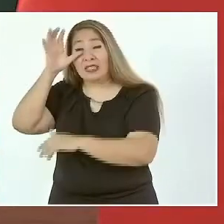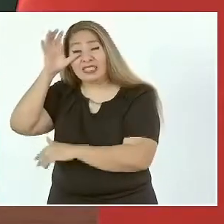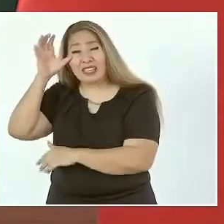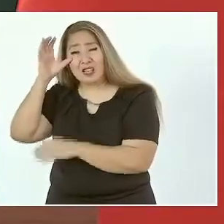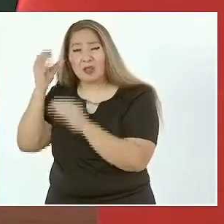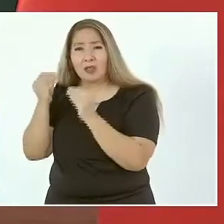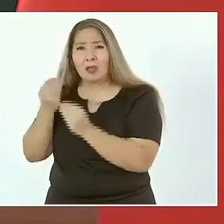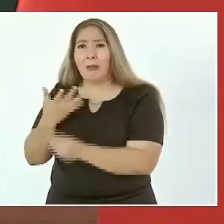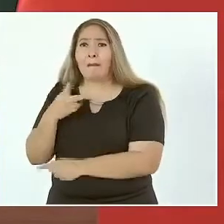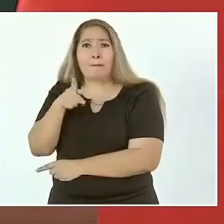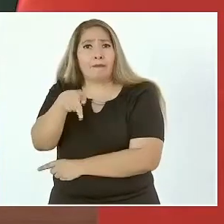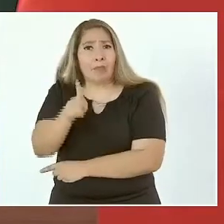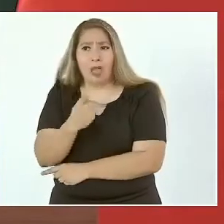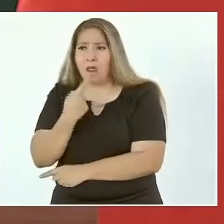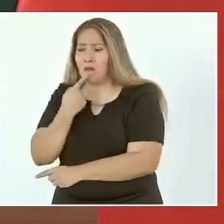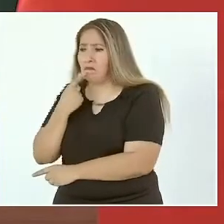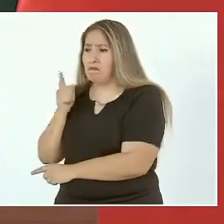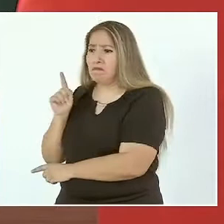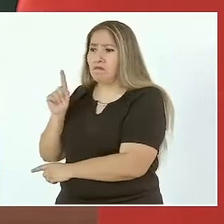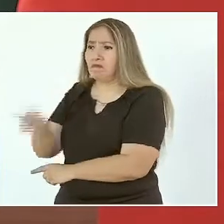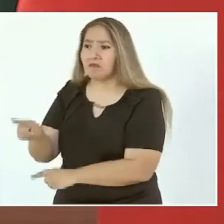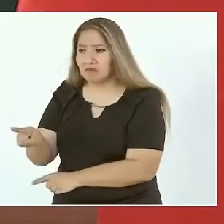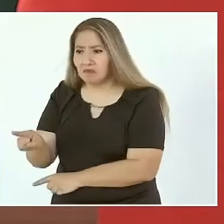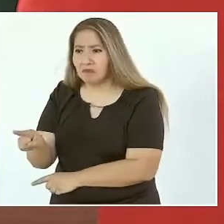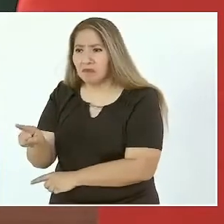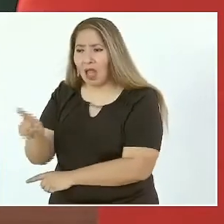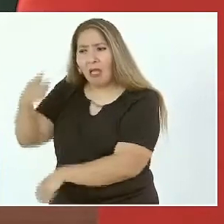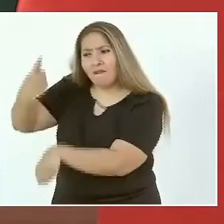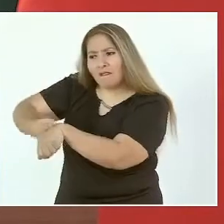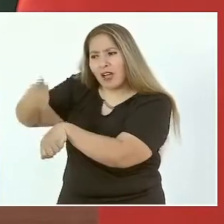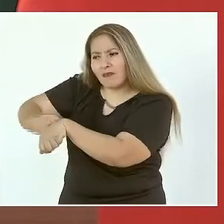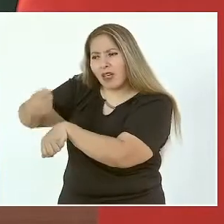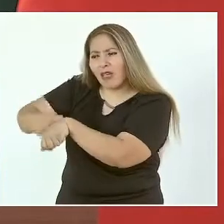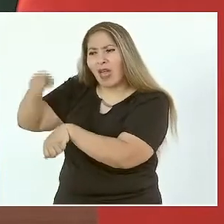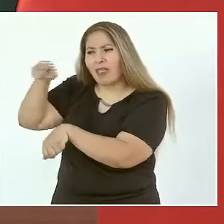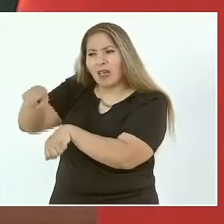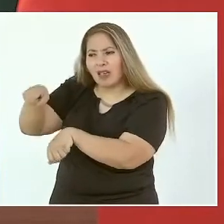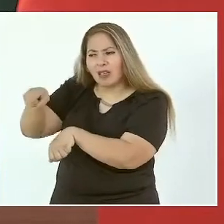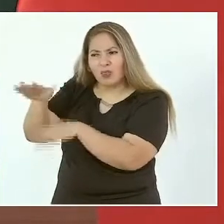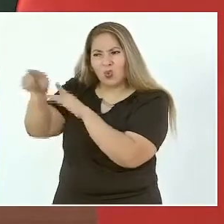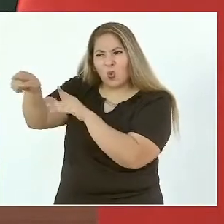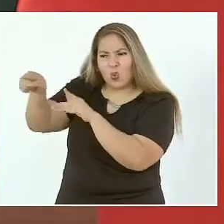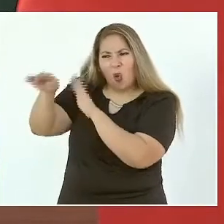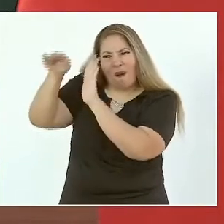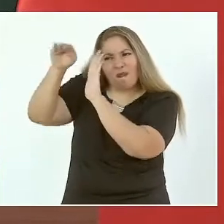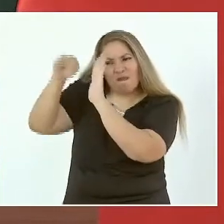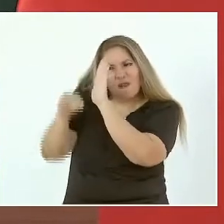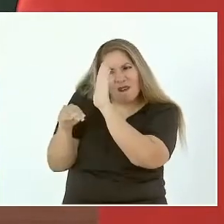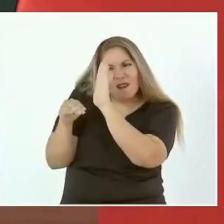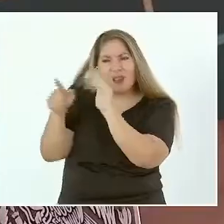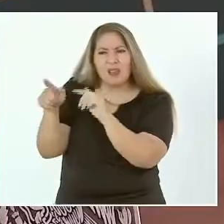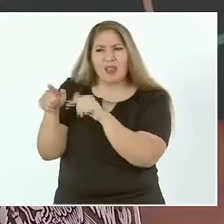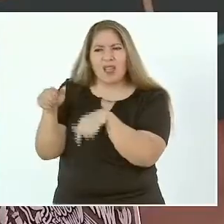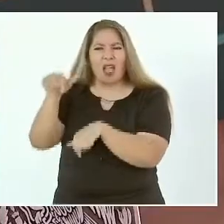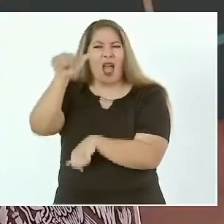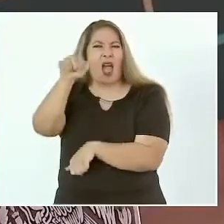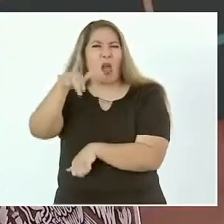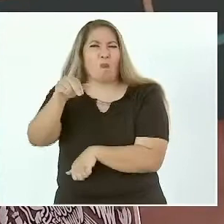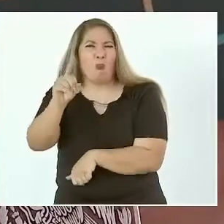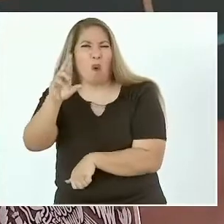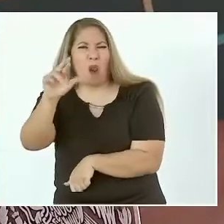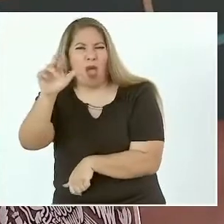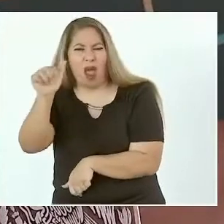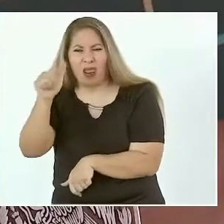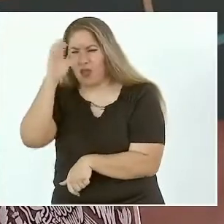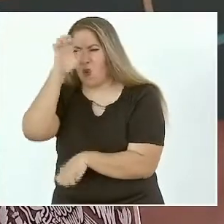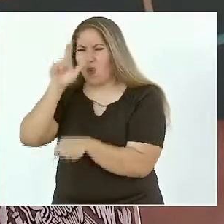fueron acusados de ser portadores de enfermedades y se les calificó de raza inferior, opiómanos, amorales y provenientes de una